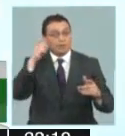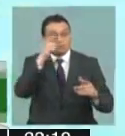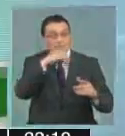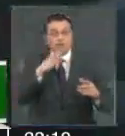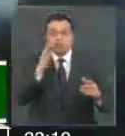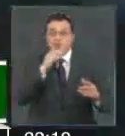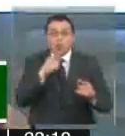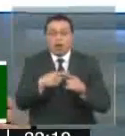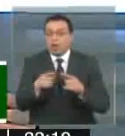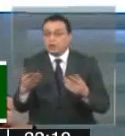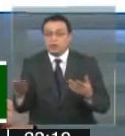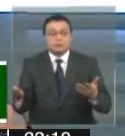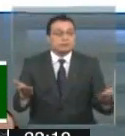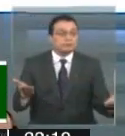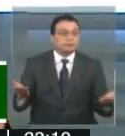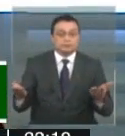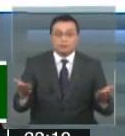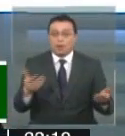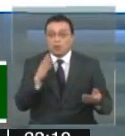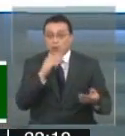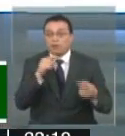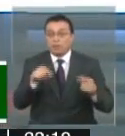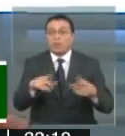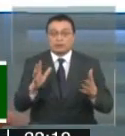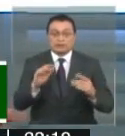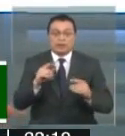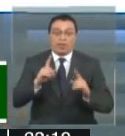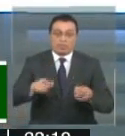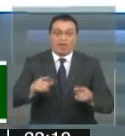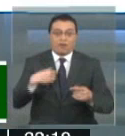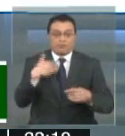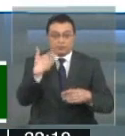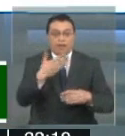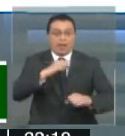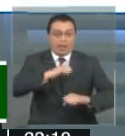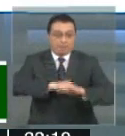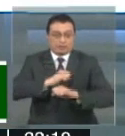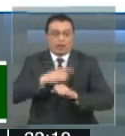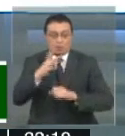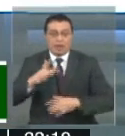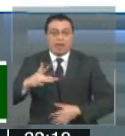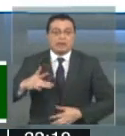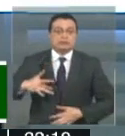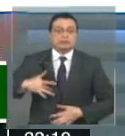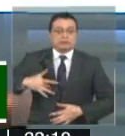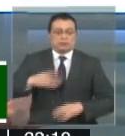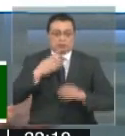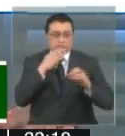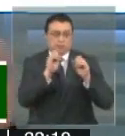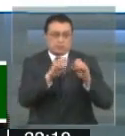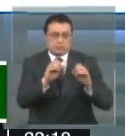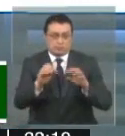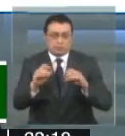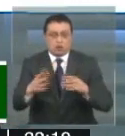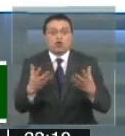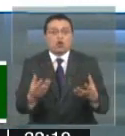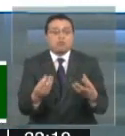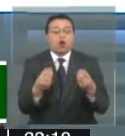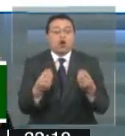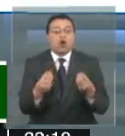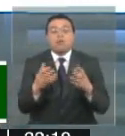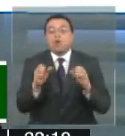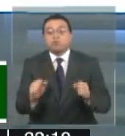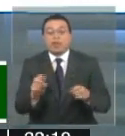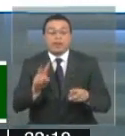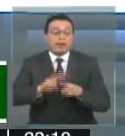veces puede encontrar también. O sea, esto por eso tiene que ver con sensibilizar a la industria, con sensibilizar, con también dar guías prácticas de cómo poder generar